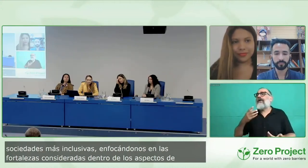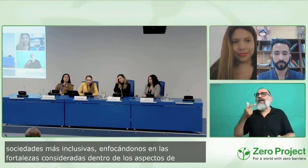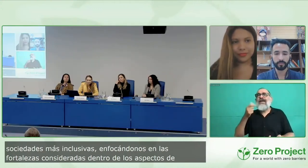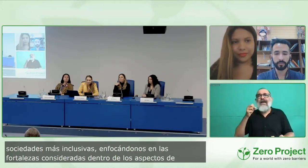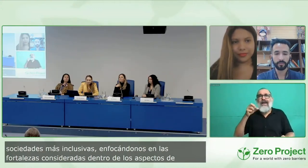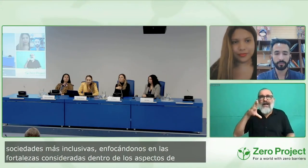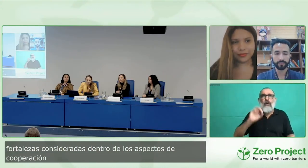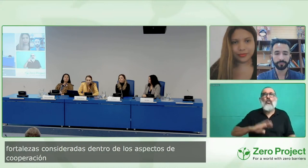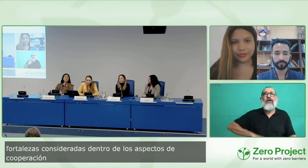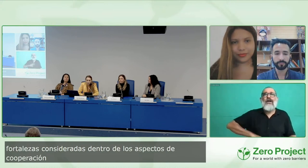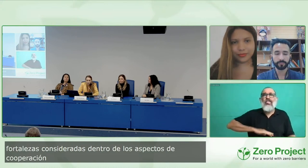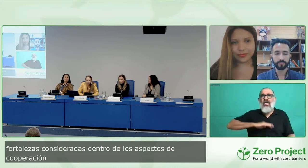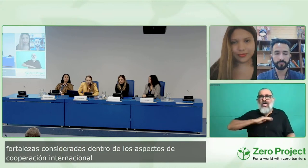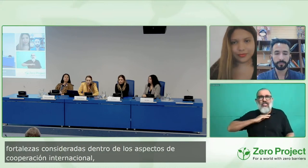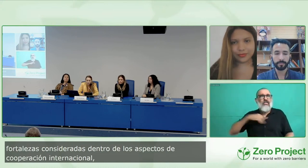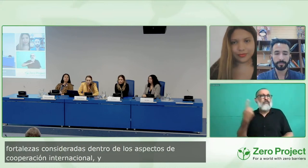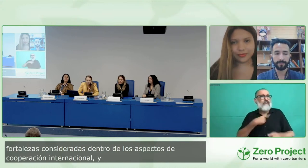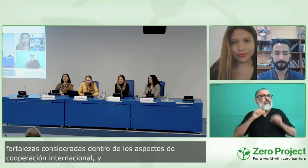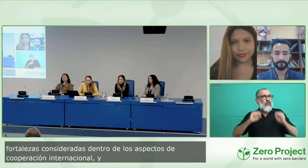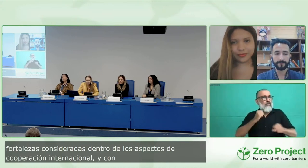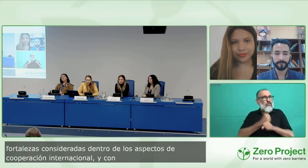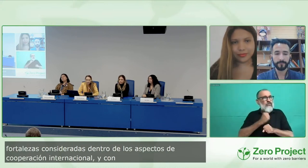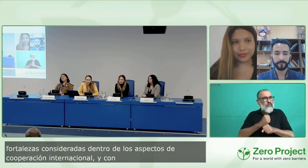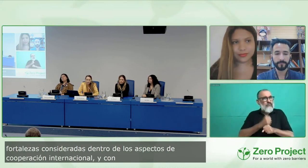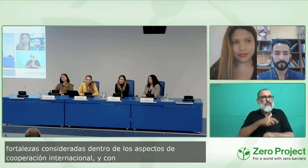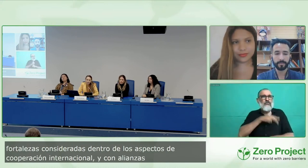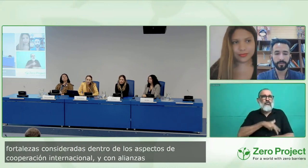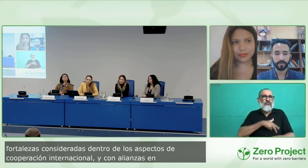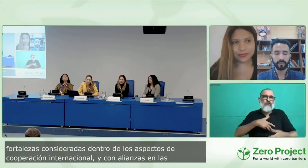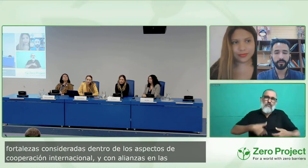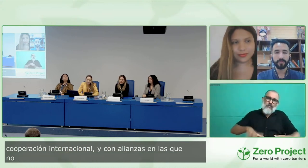Muchas gracias. Continuamos con Javier.